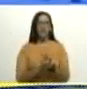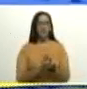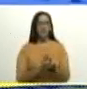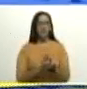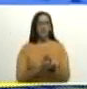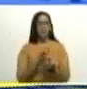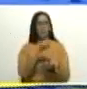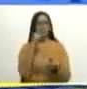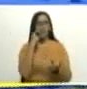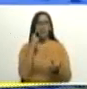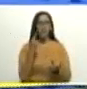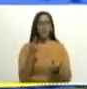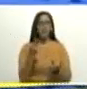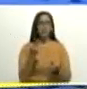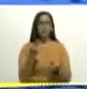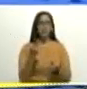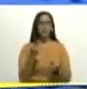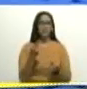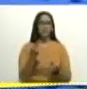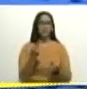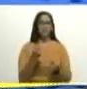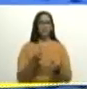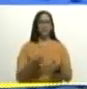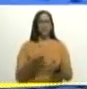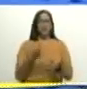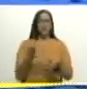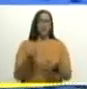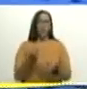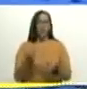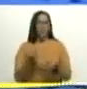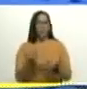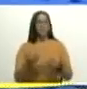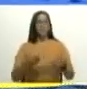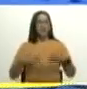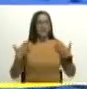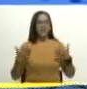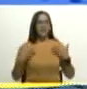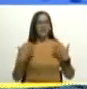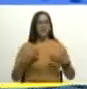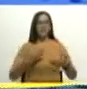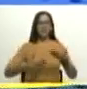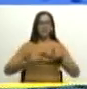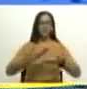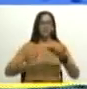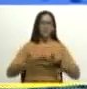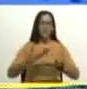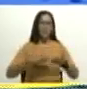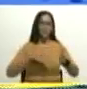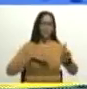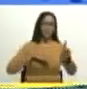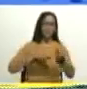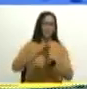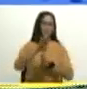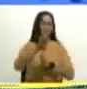para que ustedes vean cómo se va a acelerar a la inepotencia